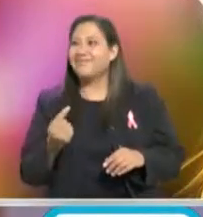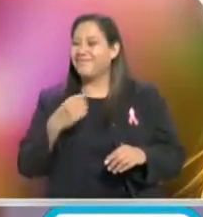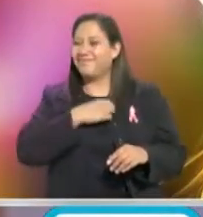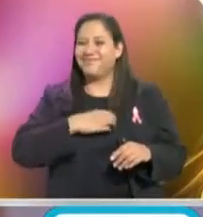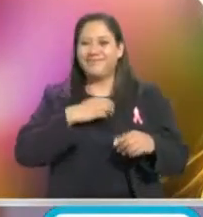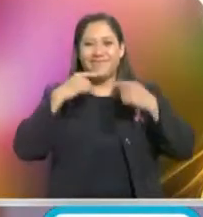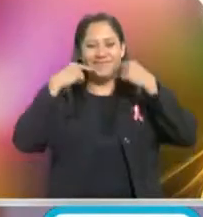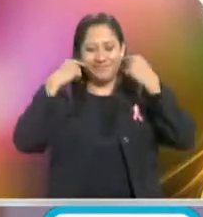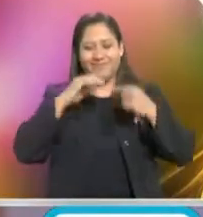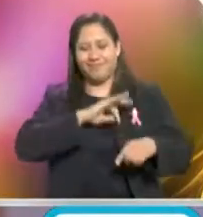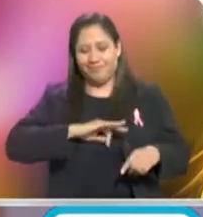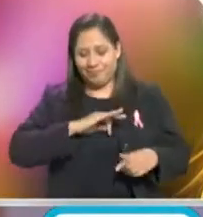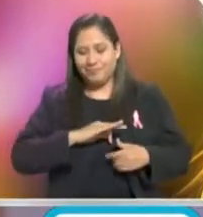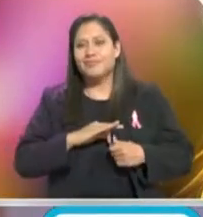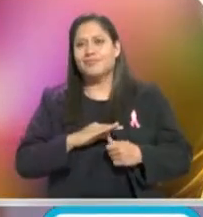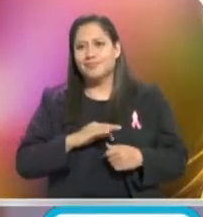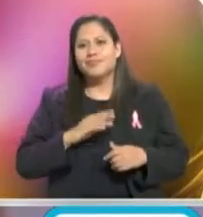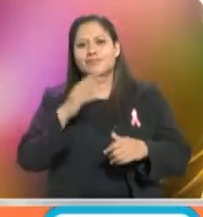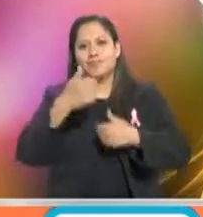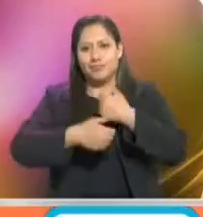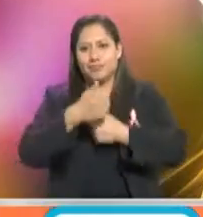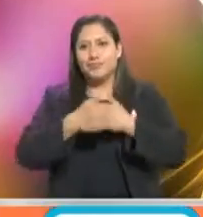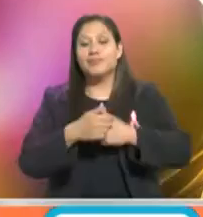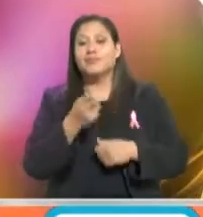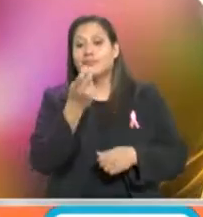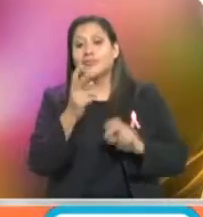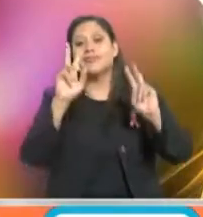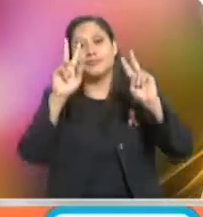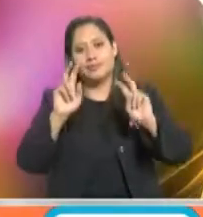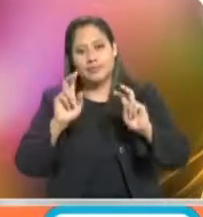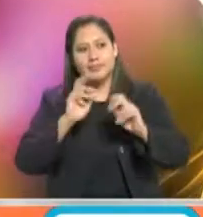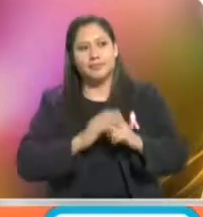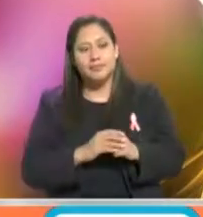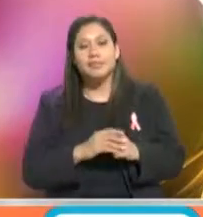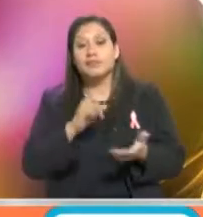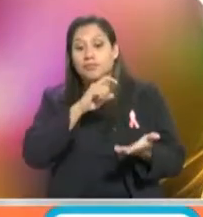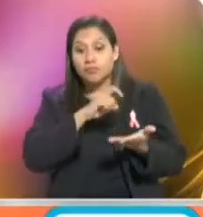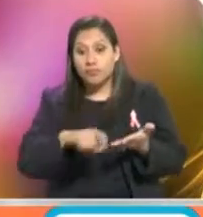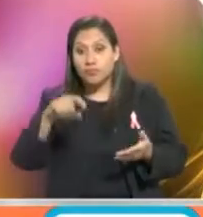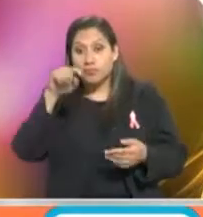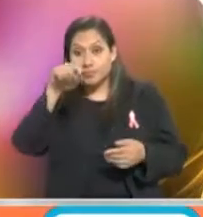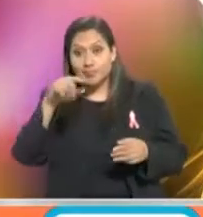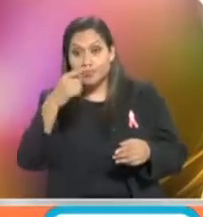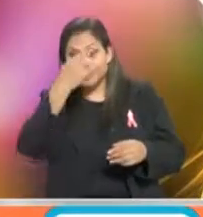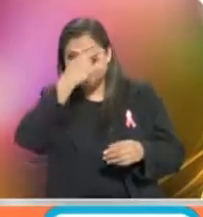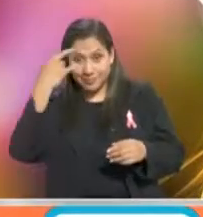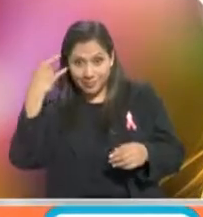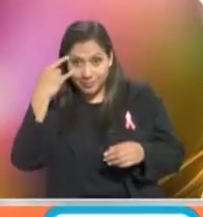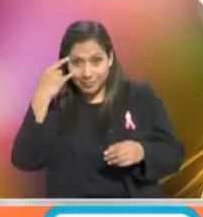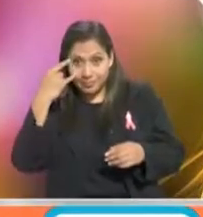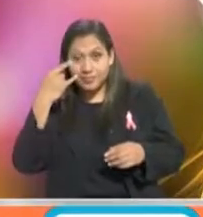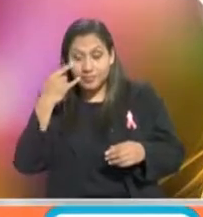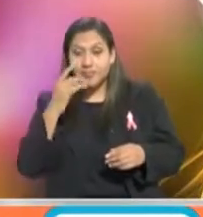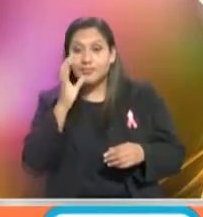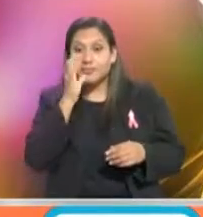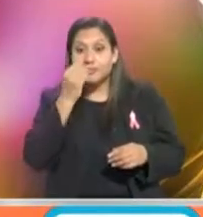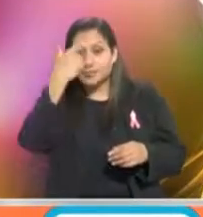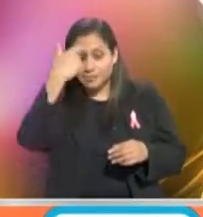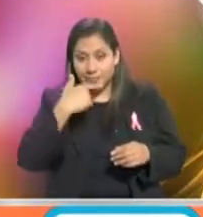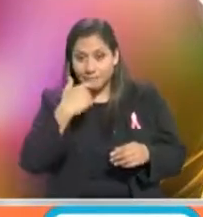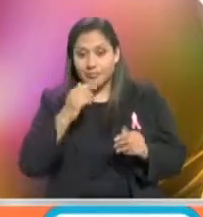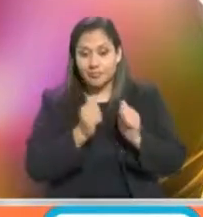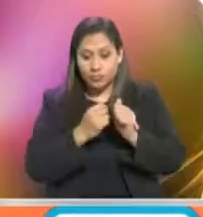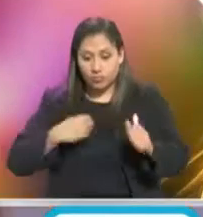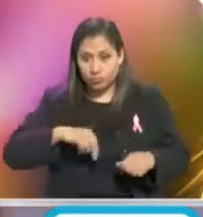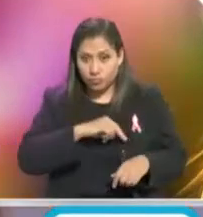realmente contentos de haber participado. Esa es la temática. Compran con nosotros el disfraz, claro, cenan con nosotros